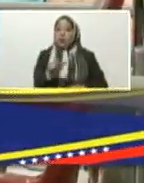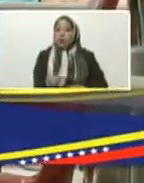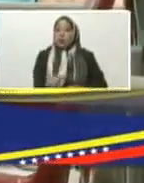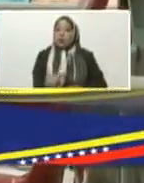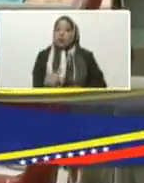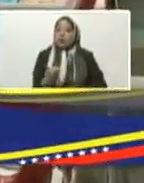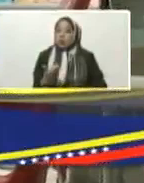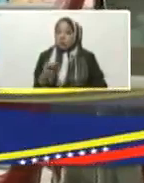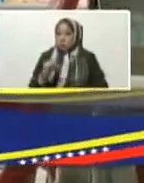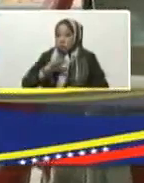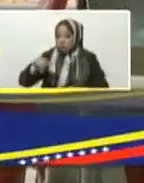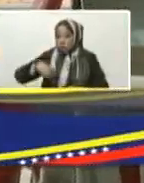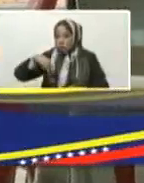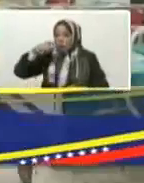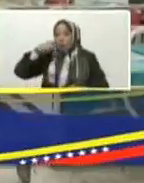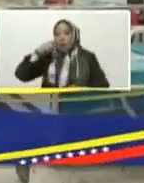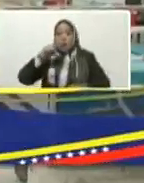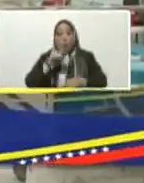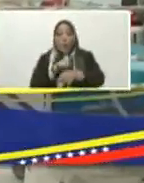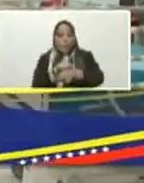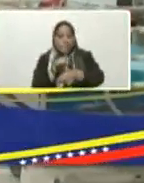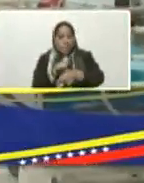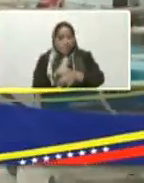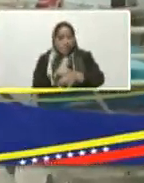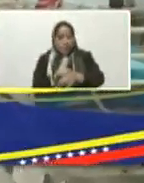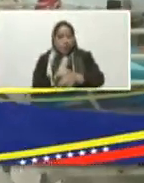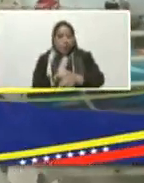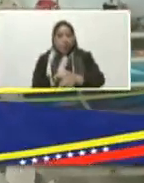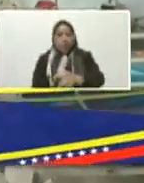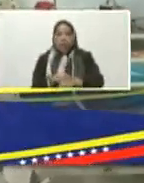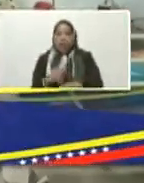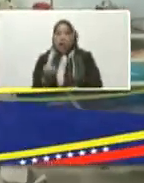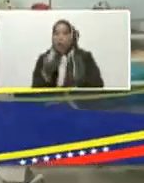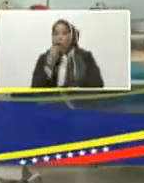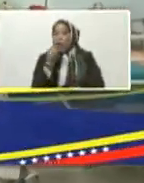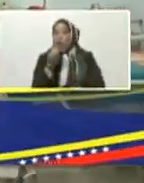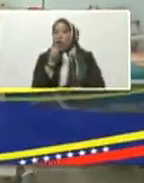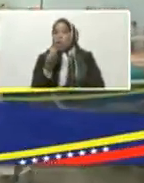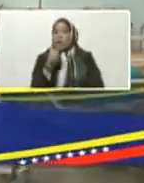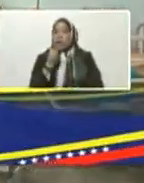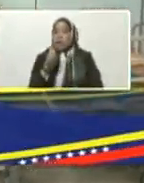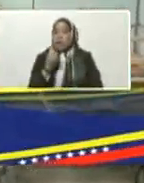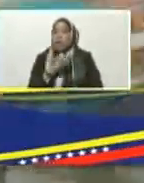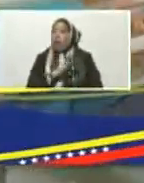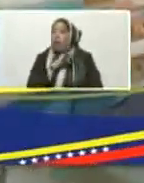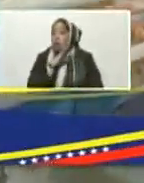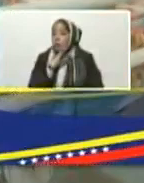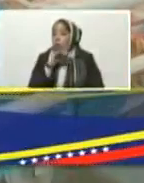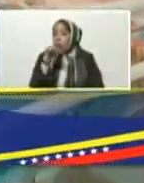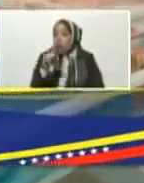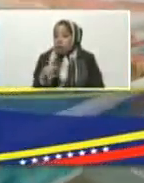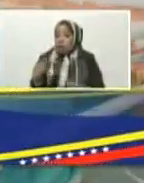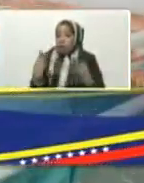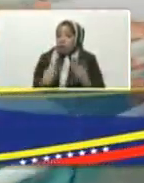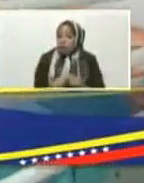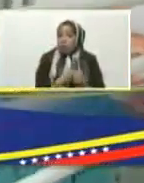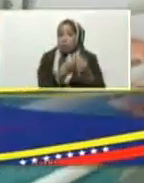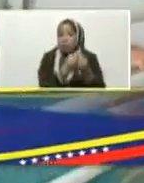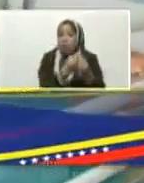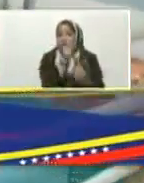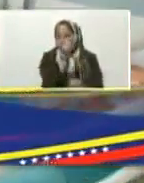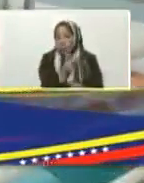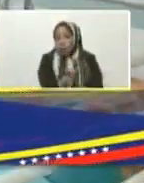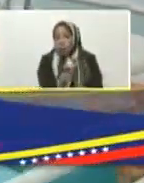que requieren nuestros pacientes. Le garantizamos inclusive la comida del paciente y la comida del acompañante, ya que es un hospital